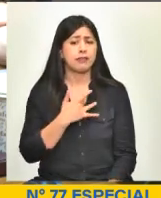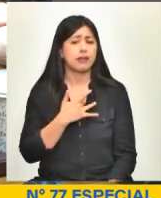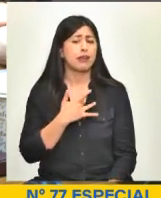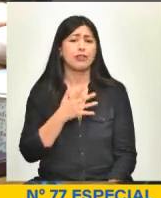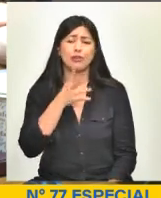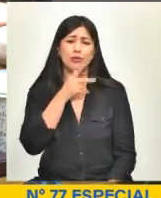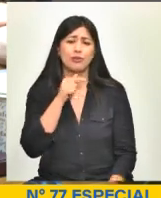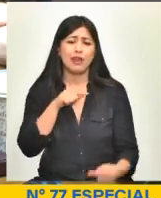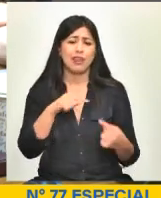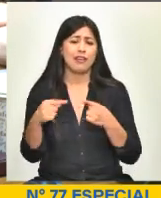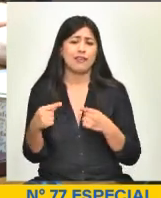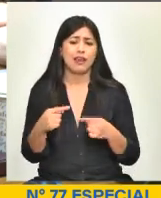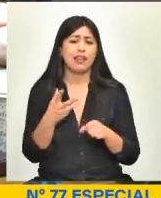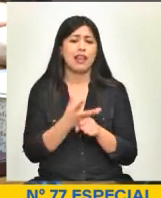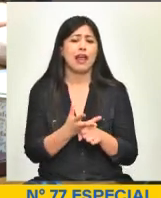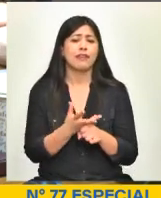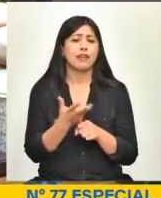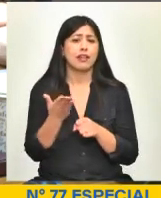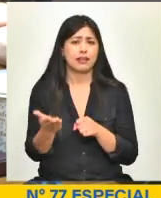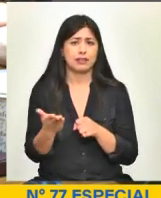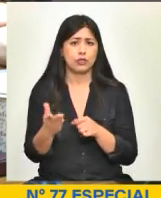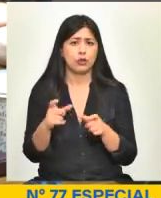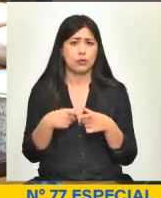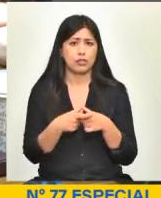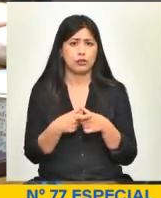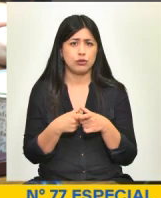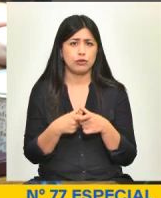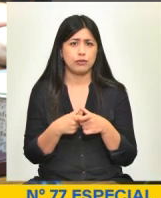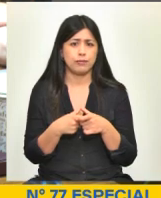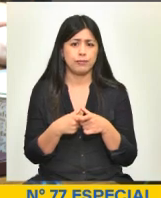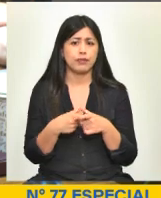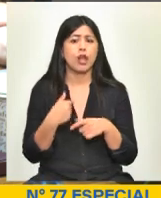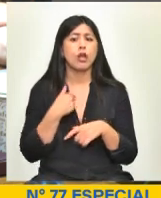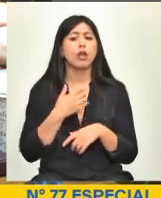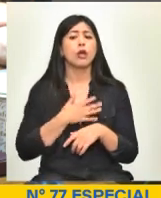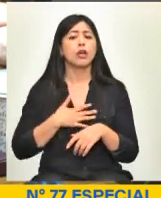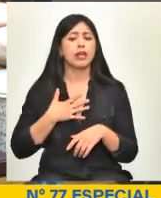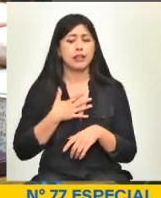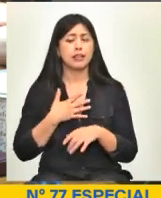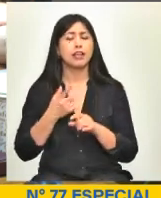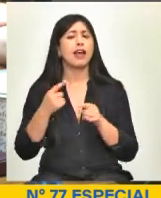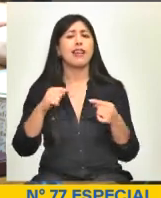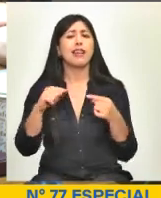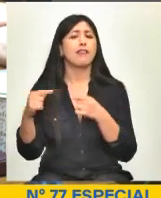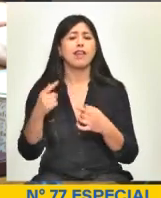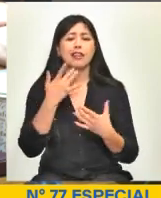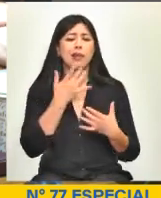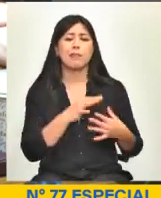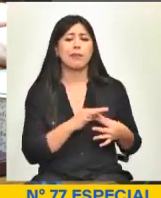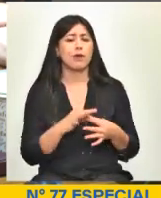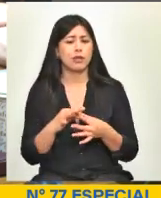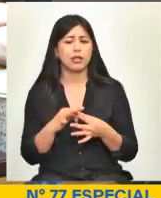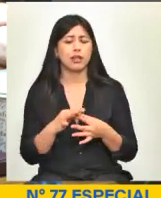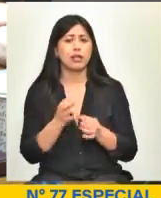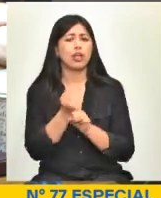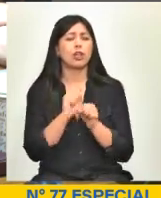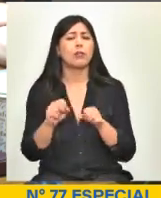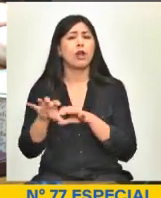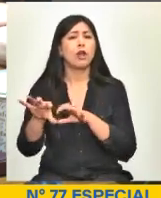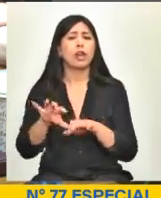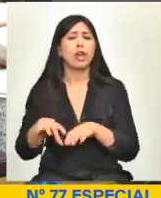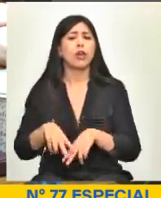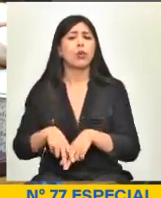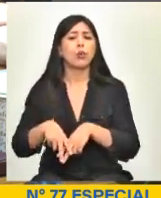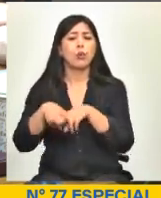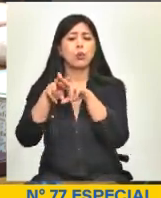ese debate quienes estaban en la comisión. Y quería que tuviéramos el debate porque no podemos gastar recursos para